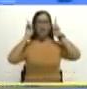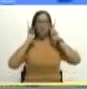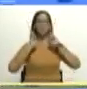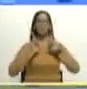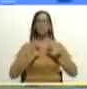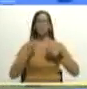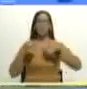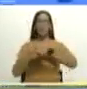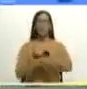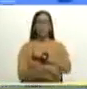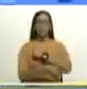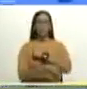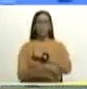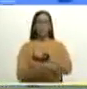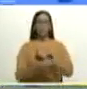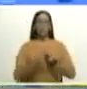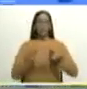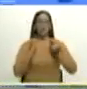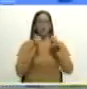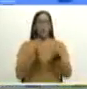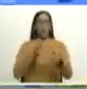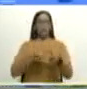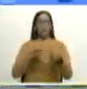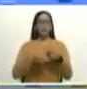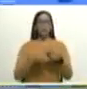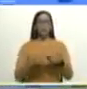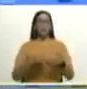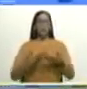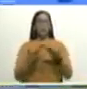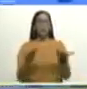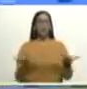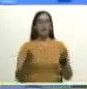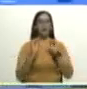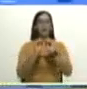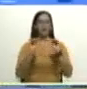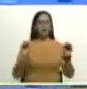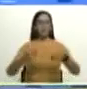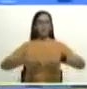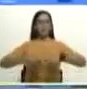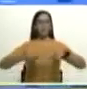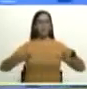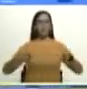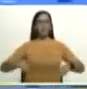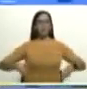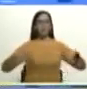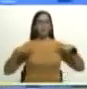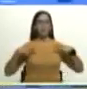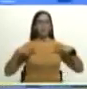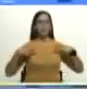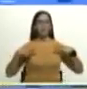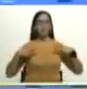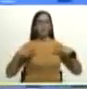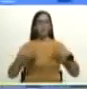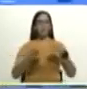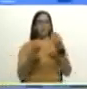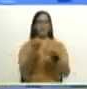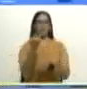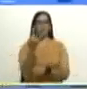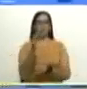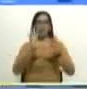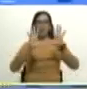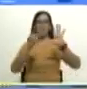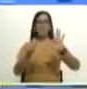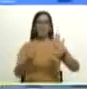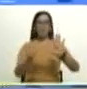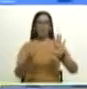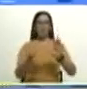profunda comienza entonces a dar visos de crecimiento y de vida. Número 16, el sector